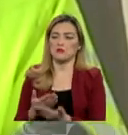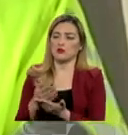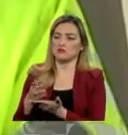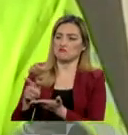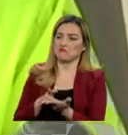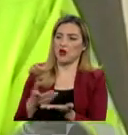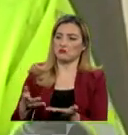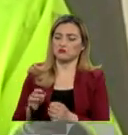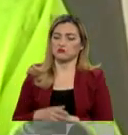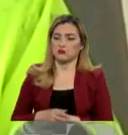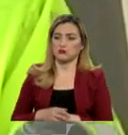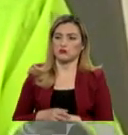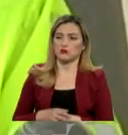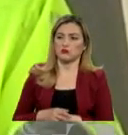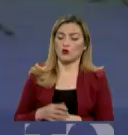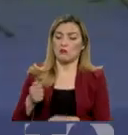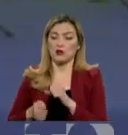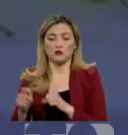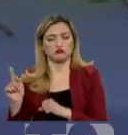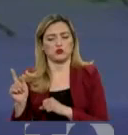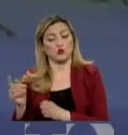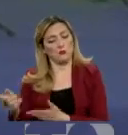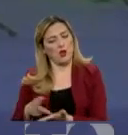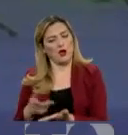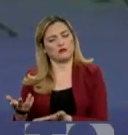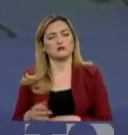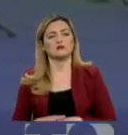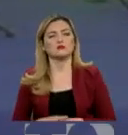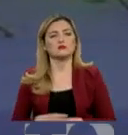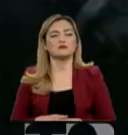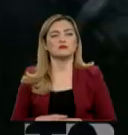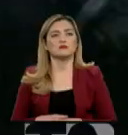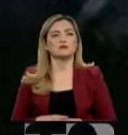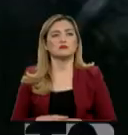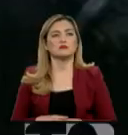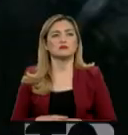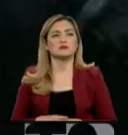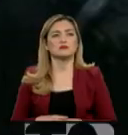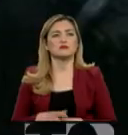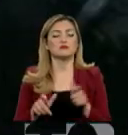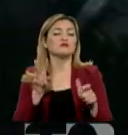cambio de no atentar en contra de la integridad de estas personas. Las autoridades solicitan a los ciudadanos que